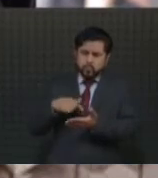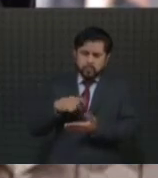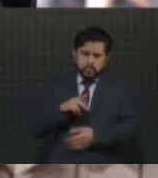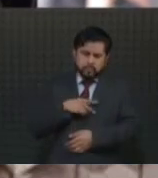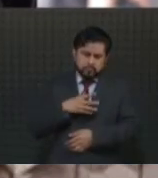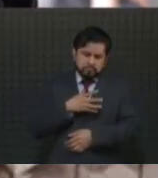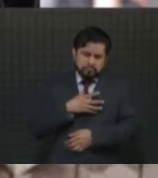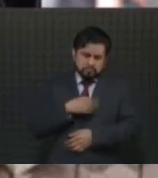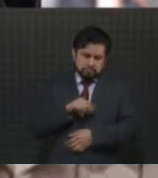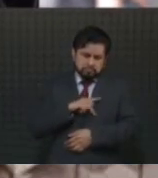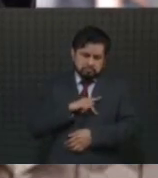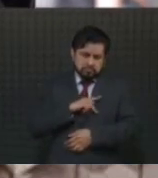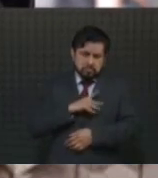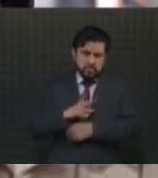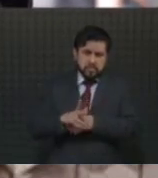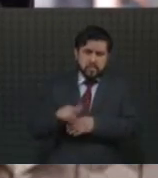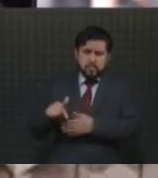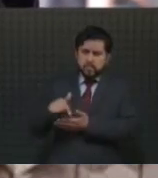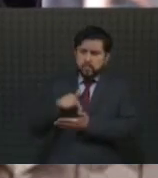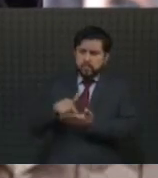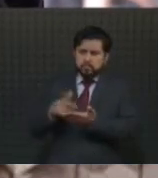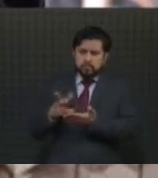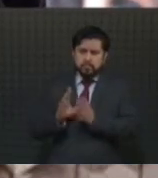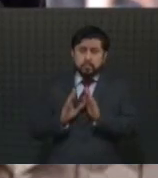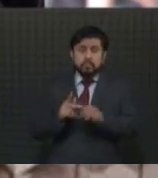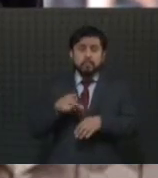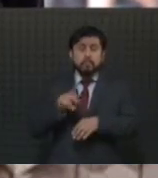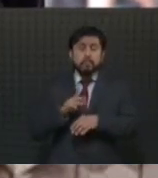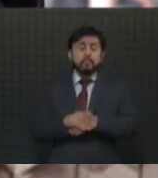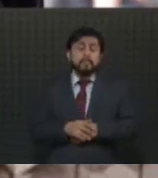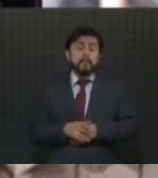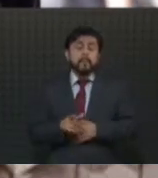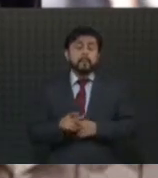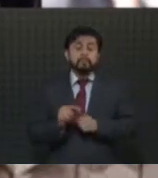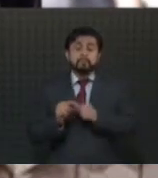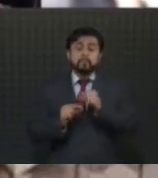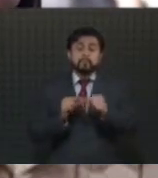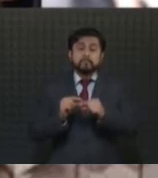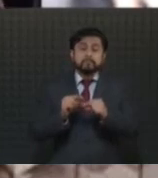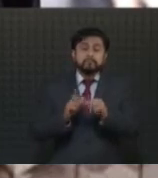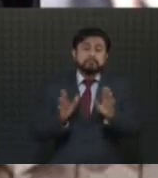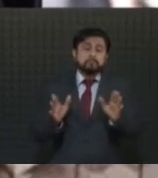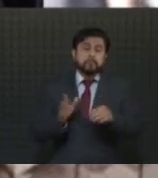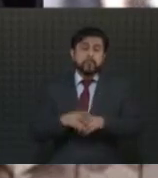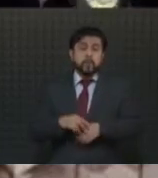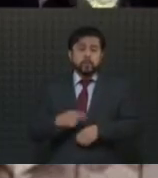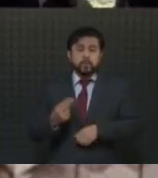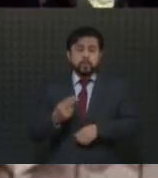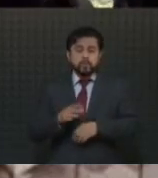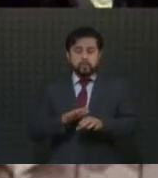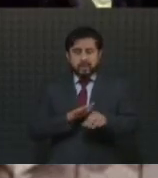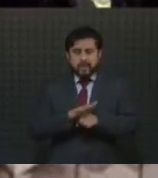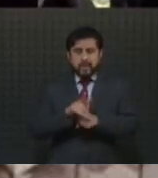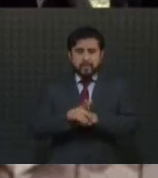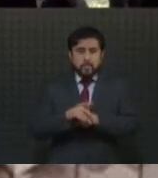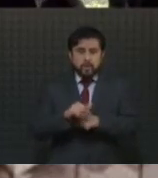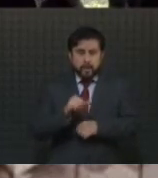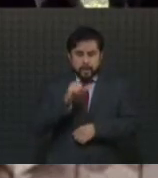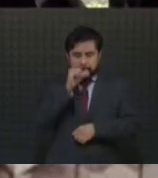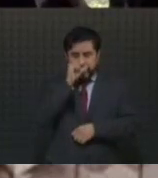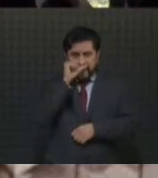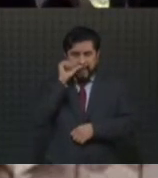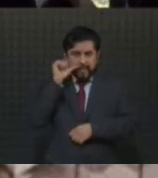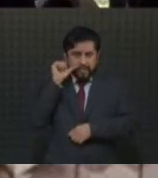gentil presidente que tenemos, el segundo en importancia de nuestra república, después de Benito Juárez, y el